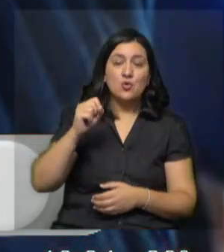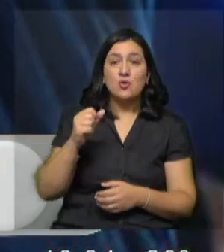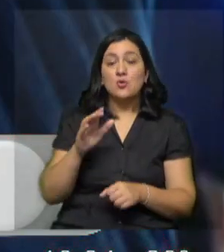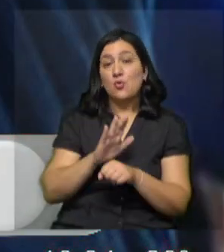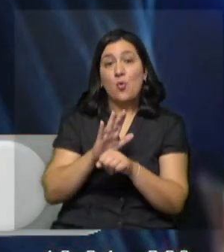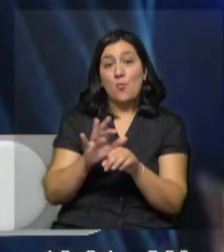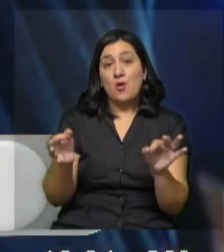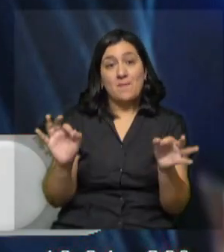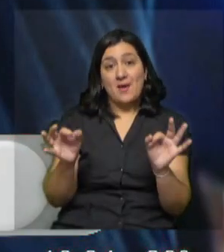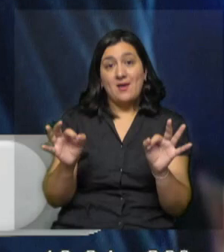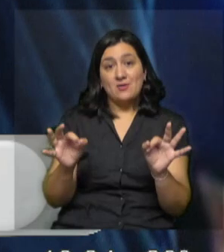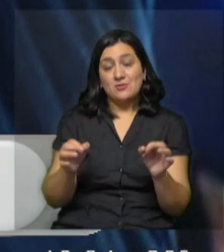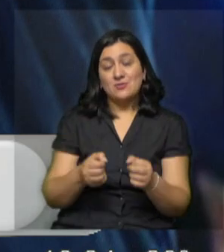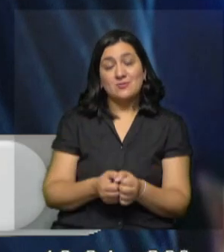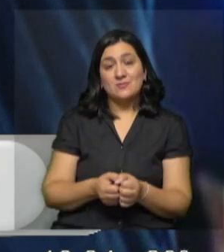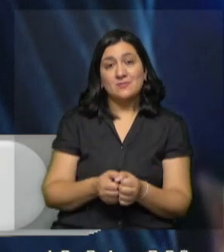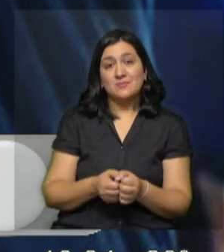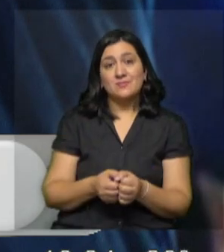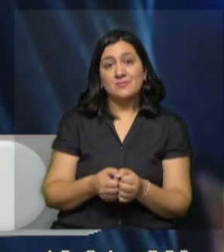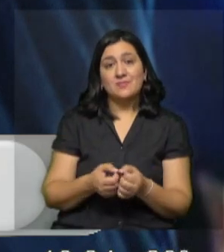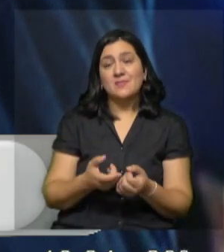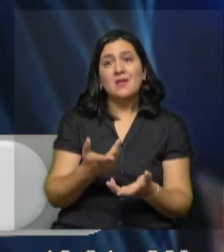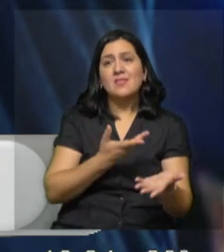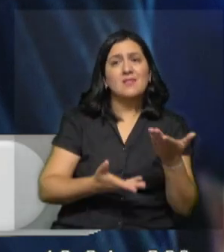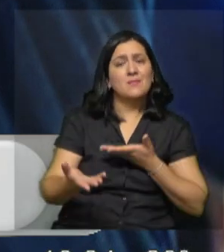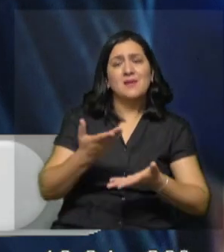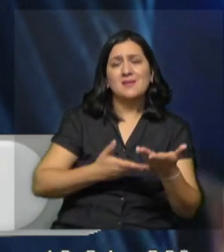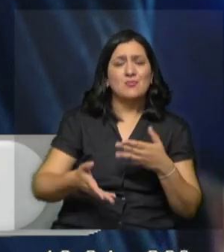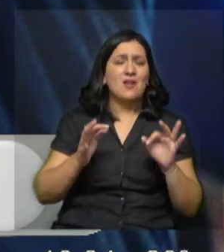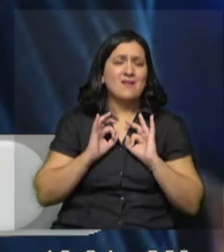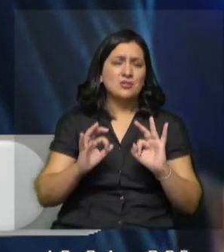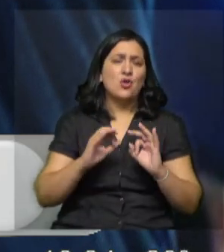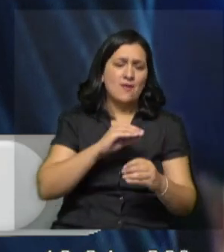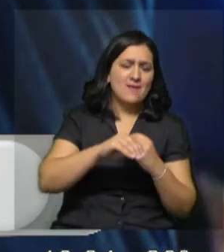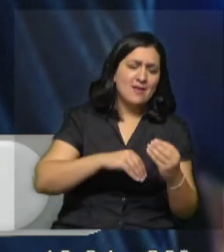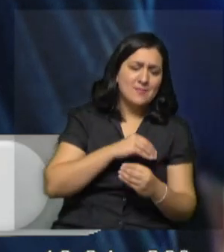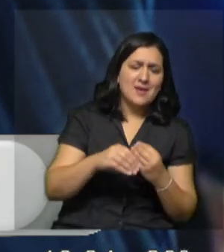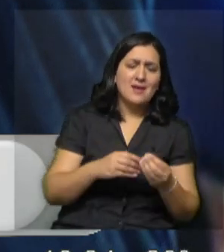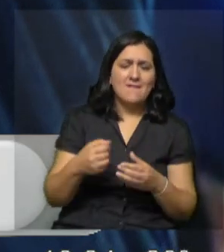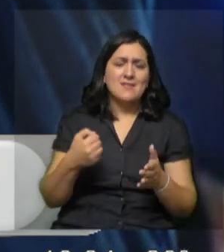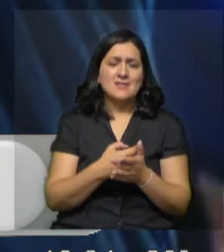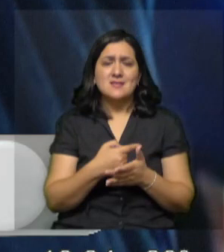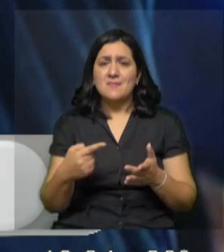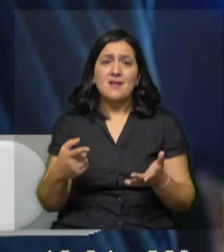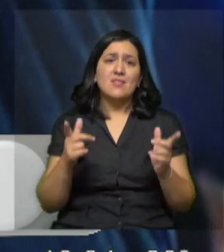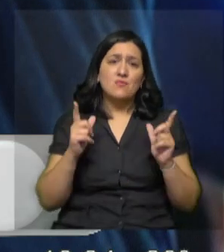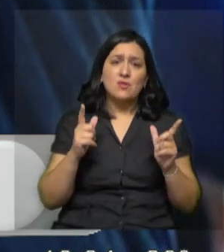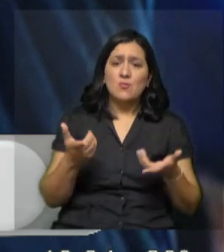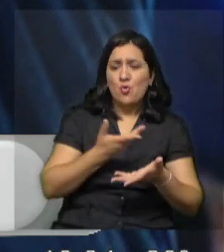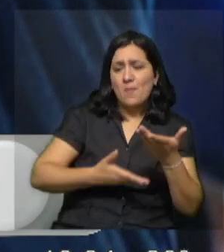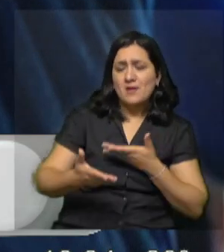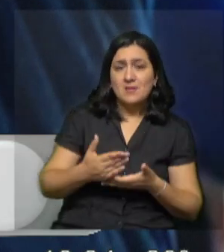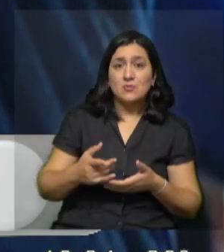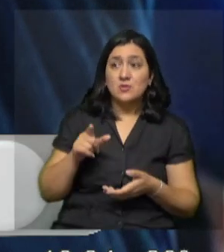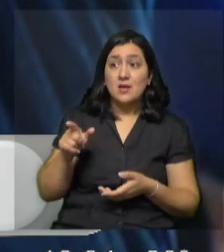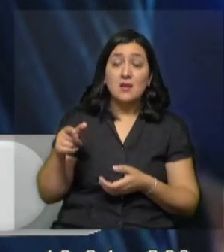hermanos. Convivimos mucho tiempo juntos, en vacaciones, la familia, fin de semana. Y bueno, él deja